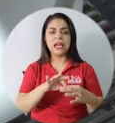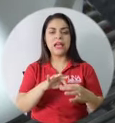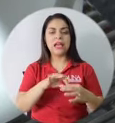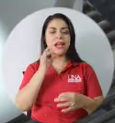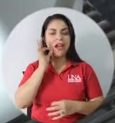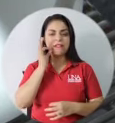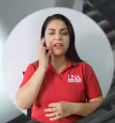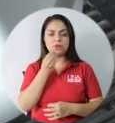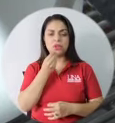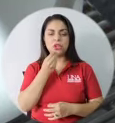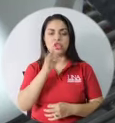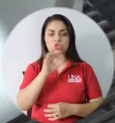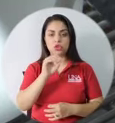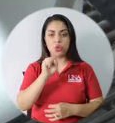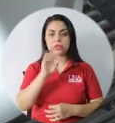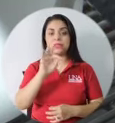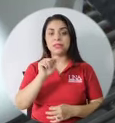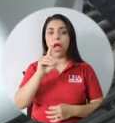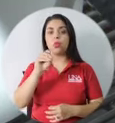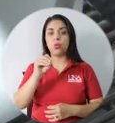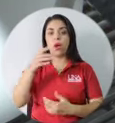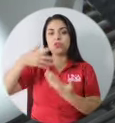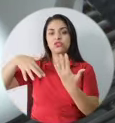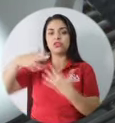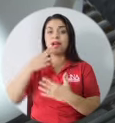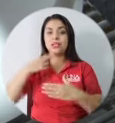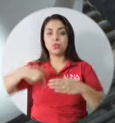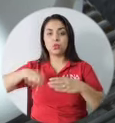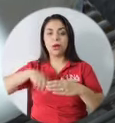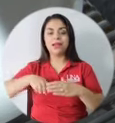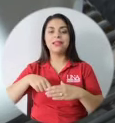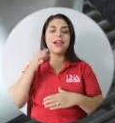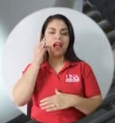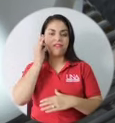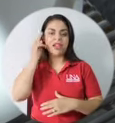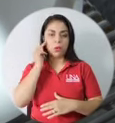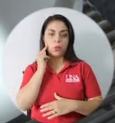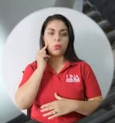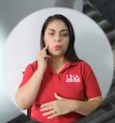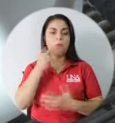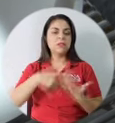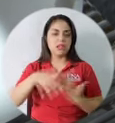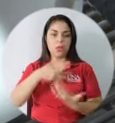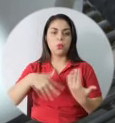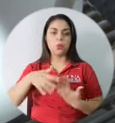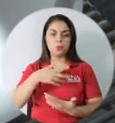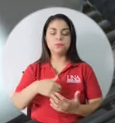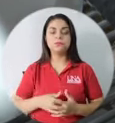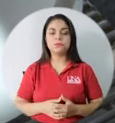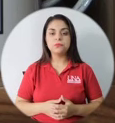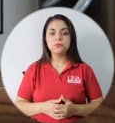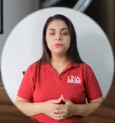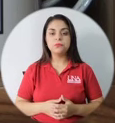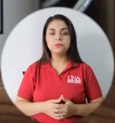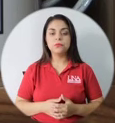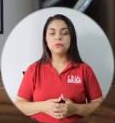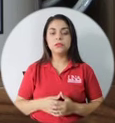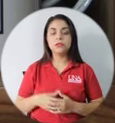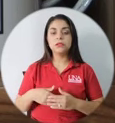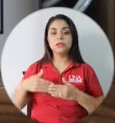café tostado, torrefacto y café negro, digamos, en esos términos. Mezclado. Sí.